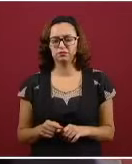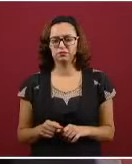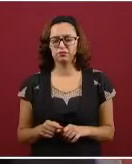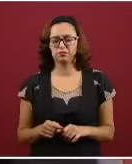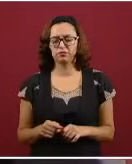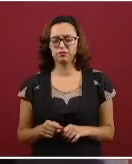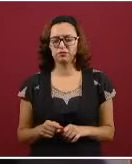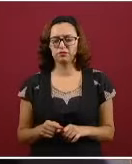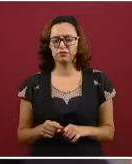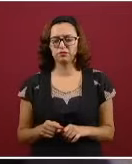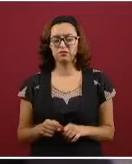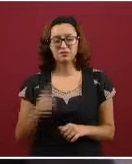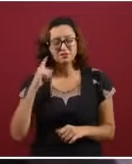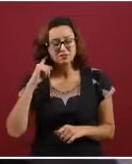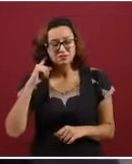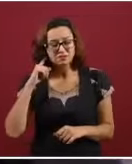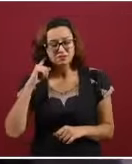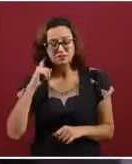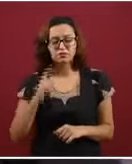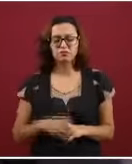¿De qué, perdón?